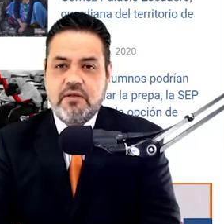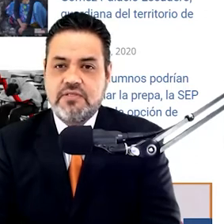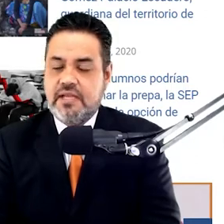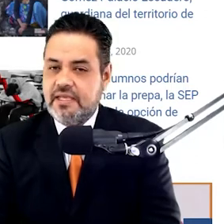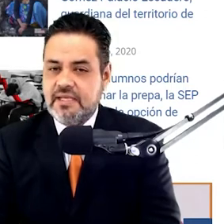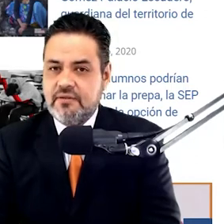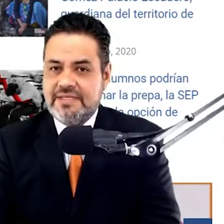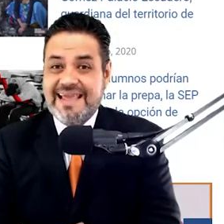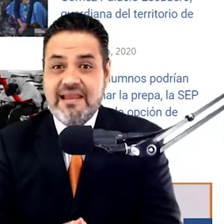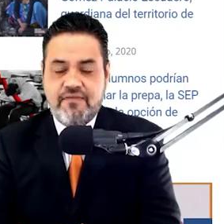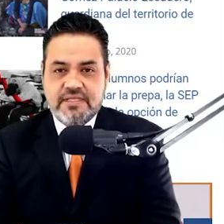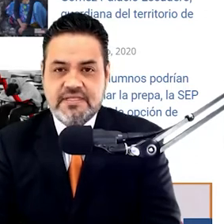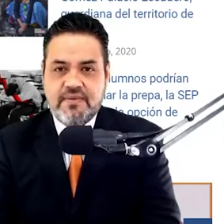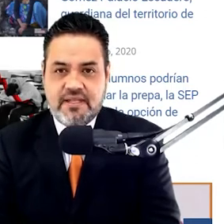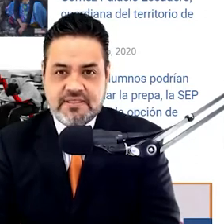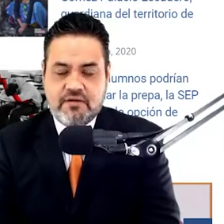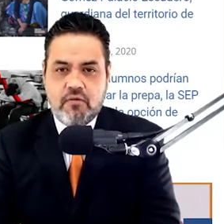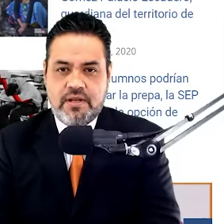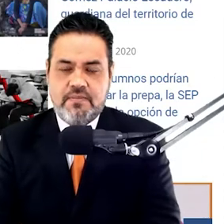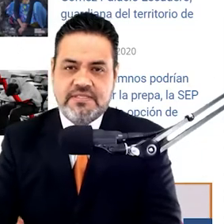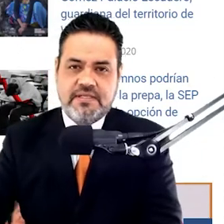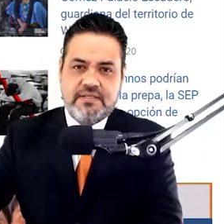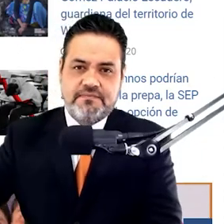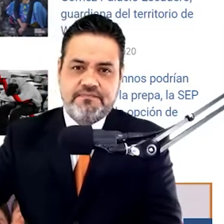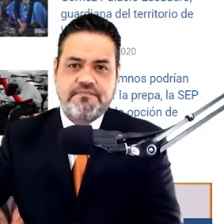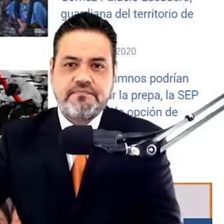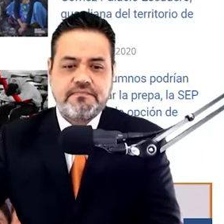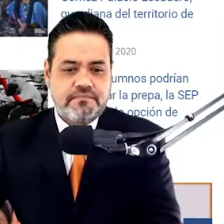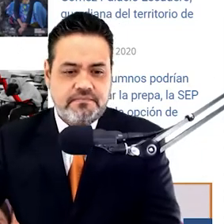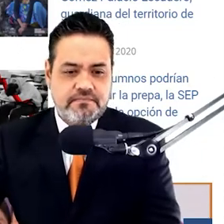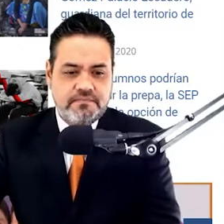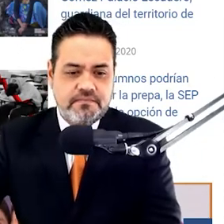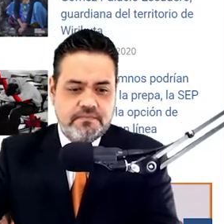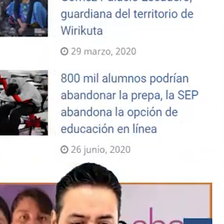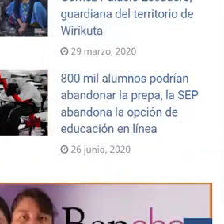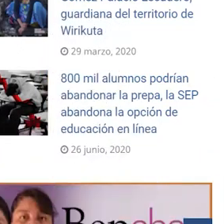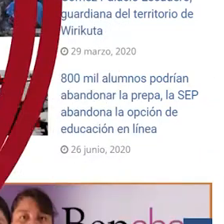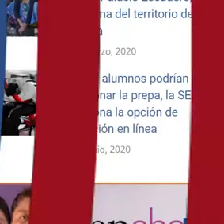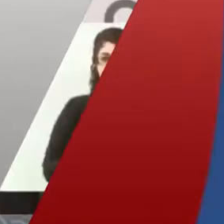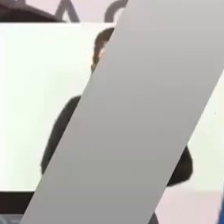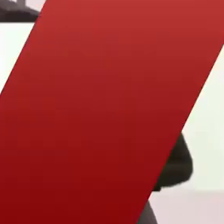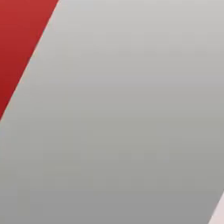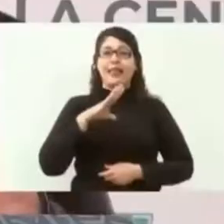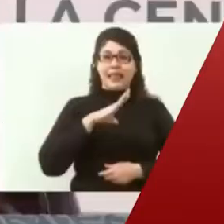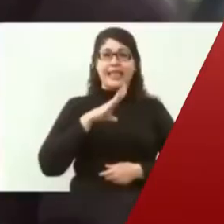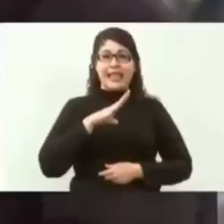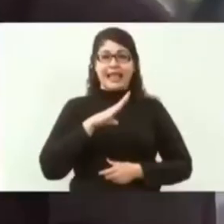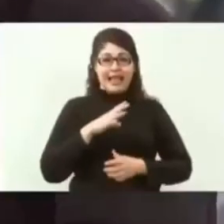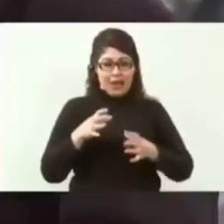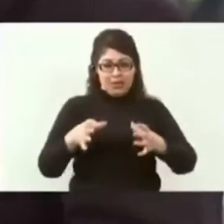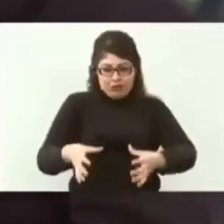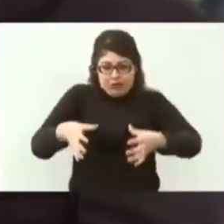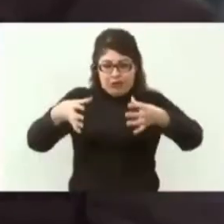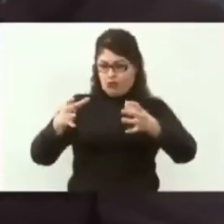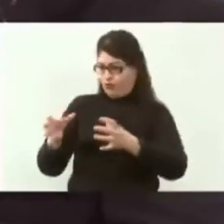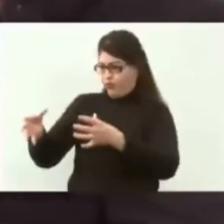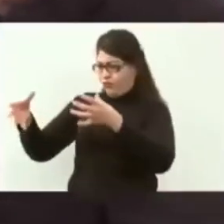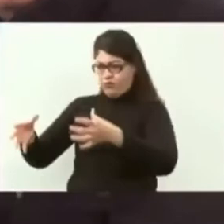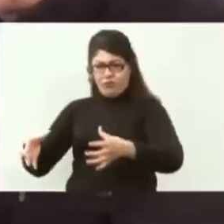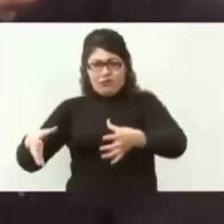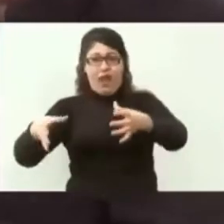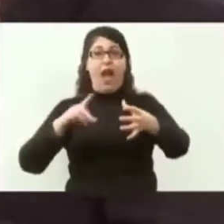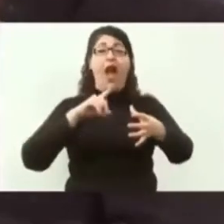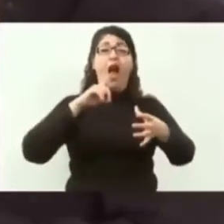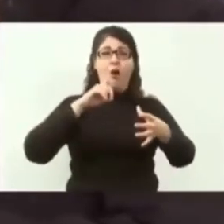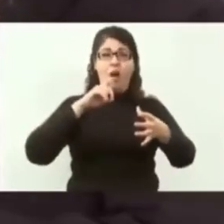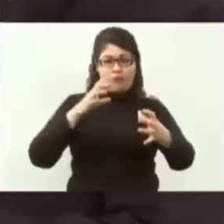respondió a los legisladores el fin de semana desde Coahuila el presidente. El utilizaron otro sofisma,